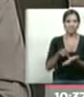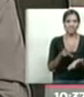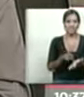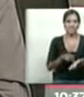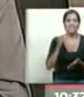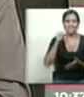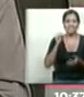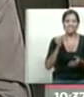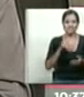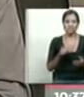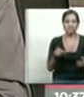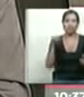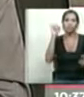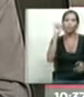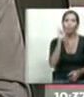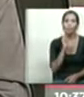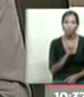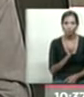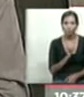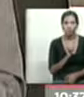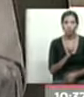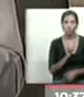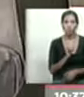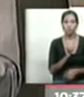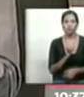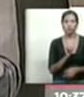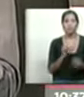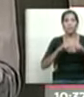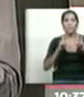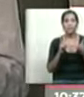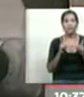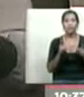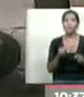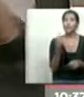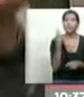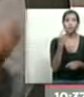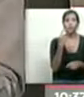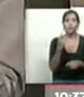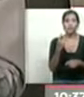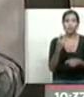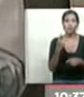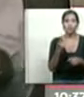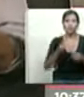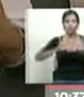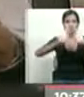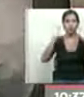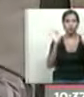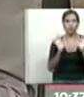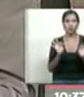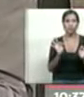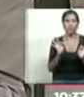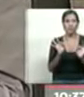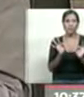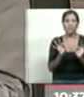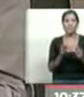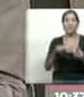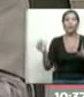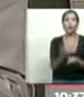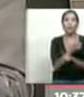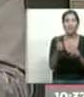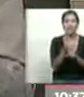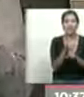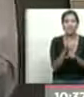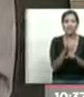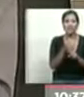desinfla, ¿verdad? Pero que los únicos mecanismos para golpear al pueblo